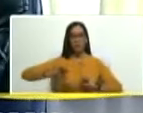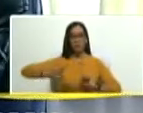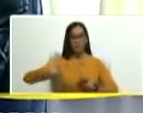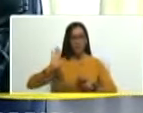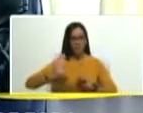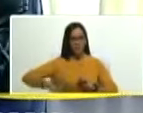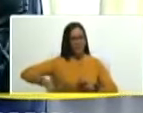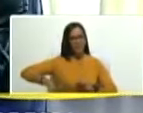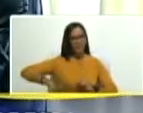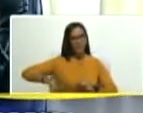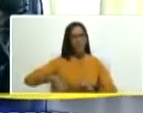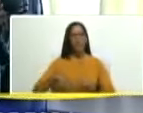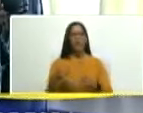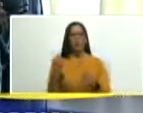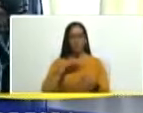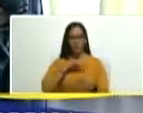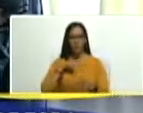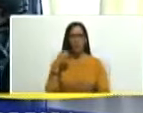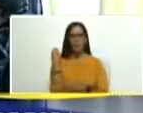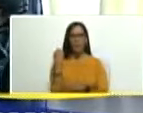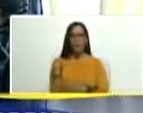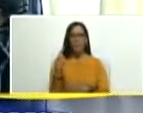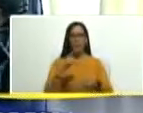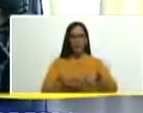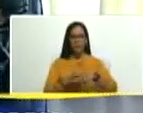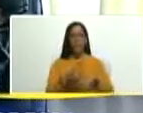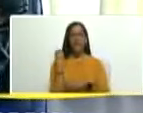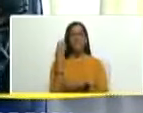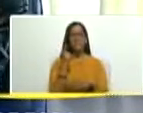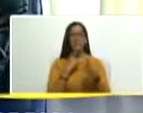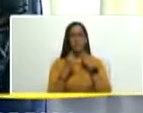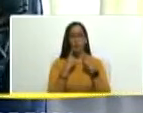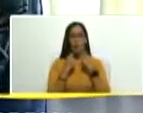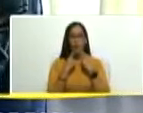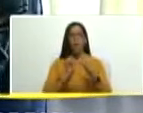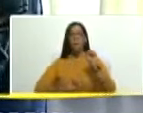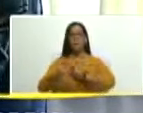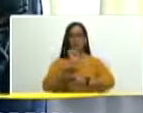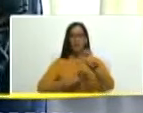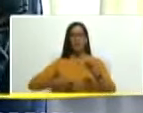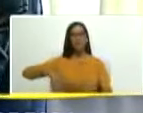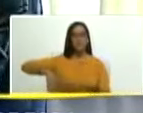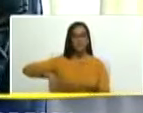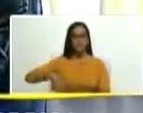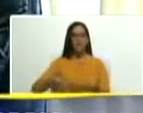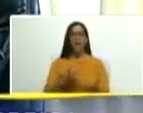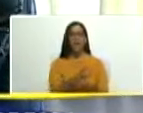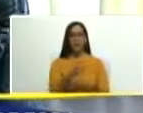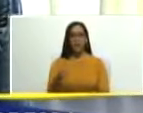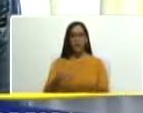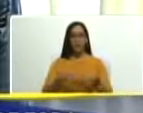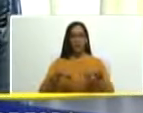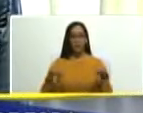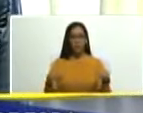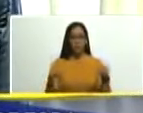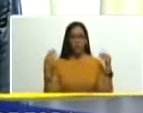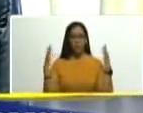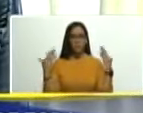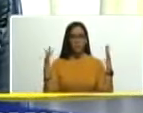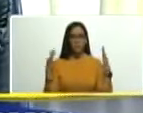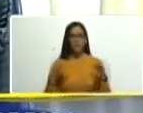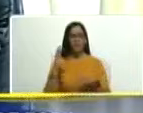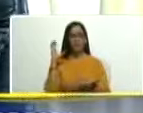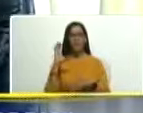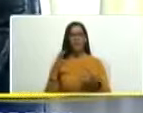desde el Congreso de la Nueva Época con las asambleas tricolor por defensa del Esequibo en cada territorio de esta